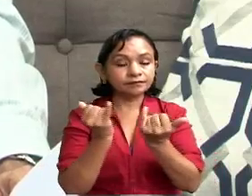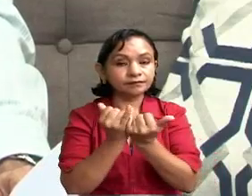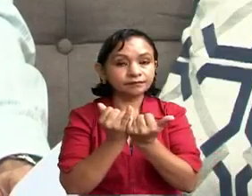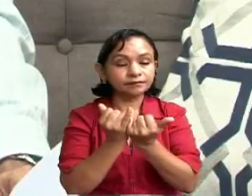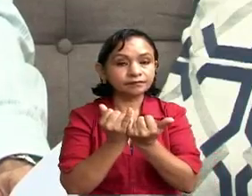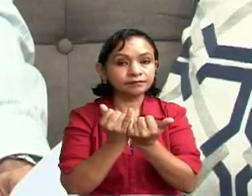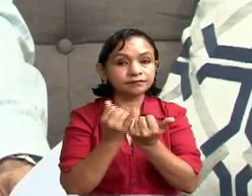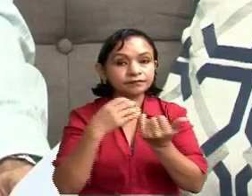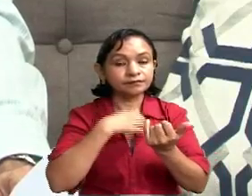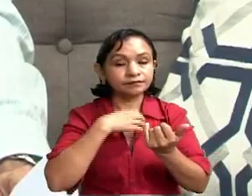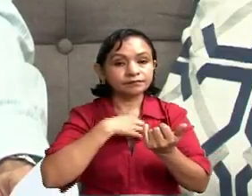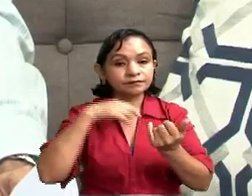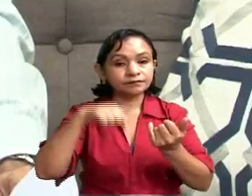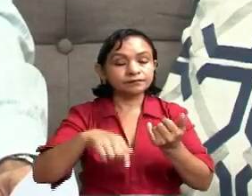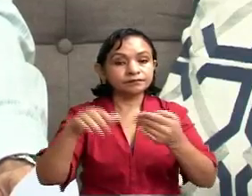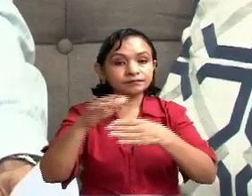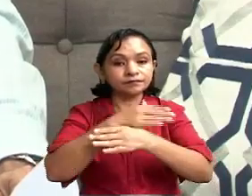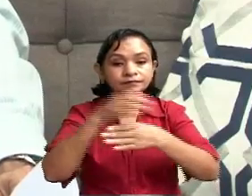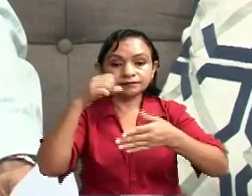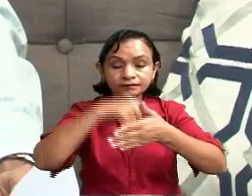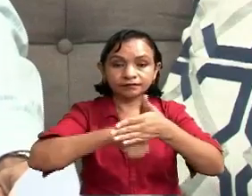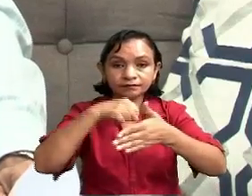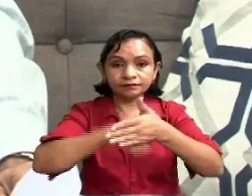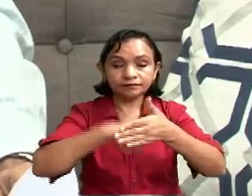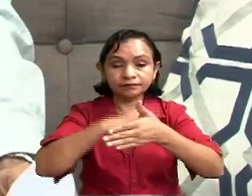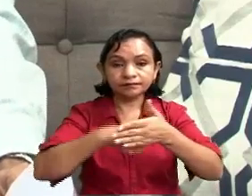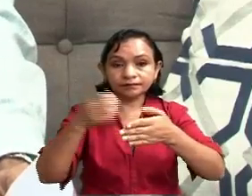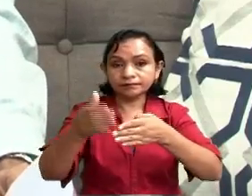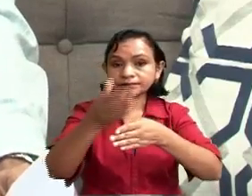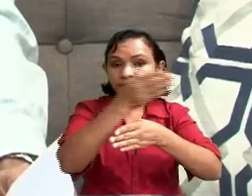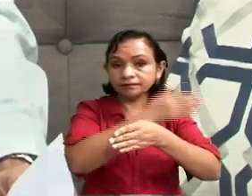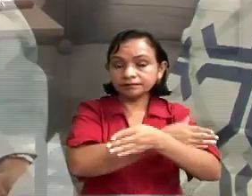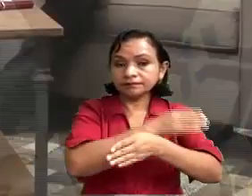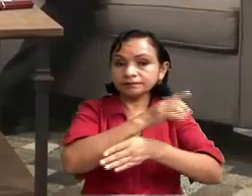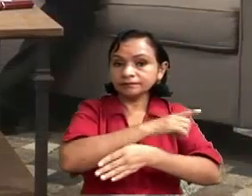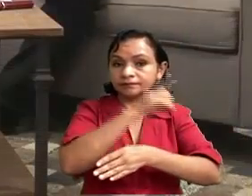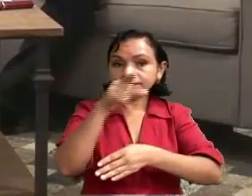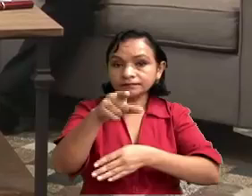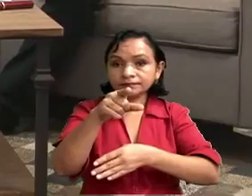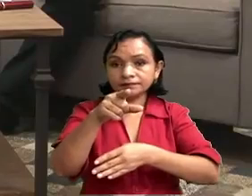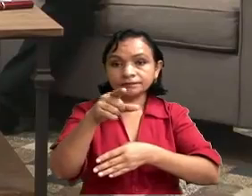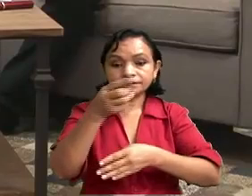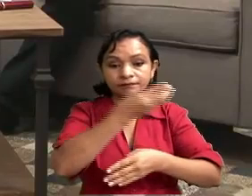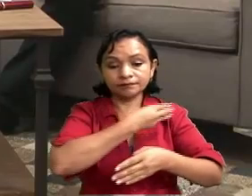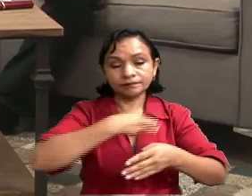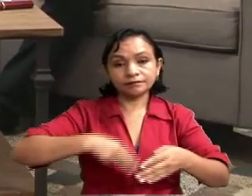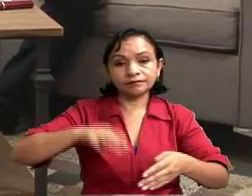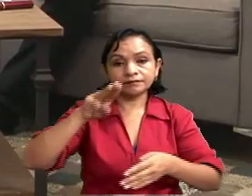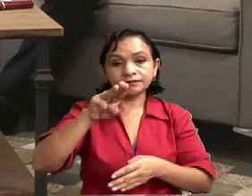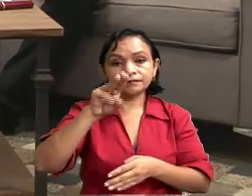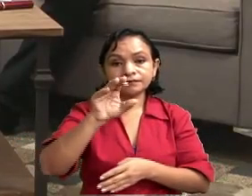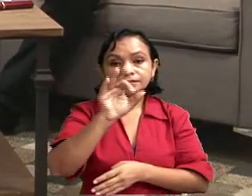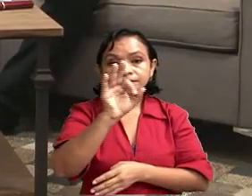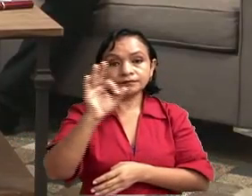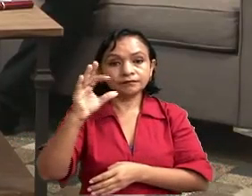interno hay una serie de esfuerzos. Ustedes en días pasados tuvieron aquí a la ministra del MEFPE,